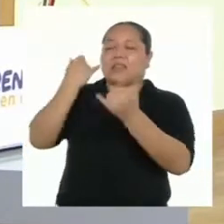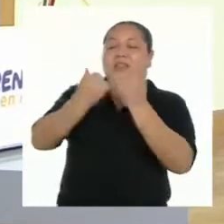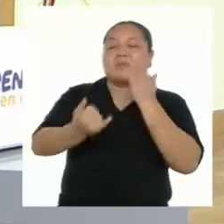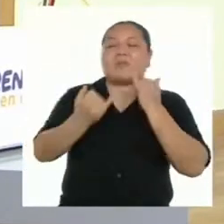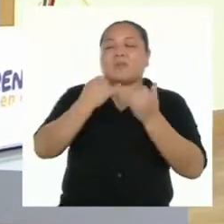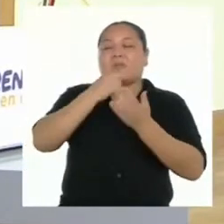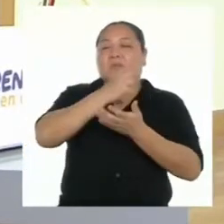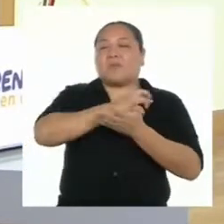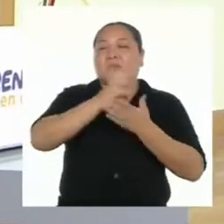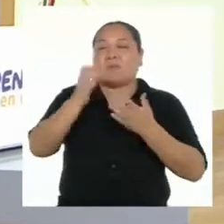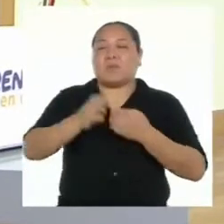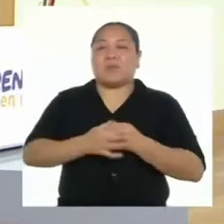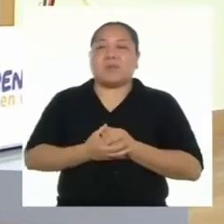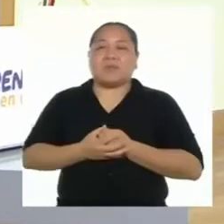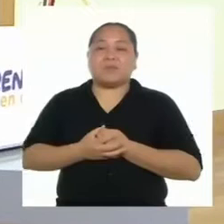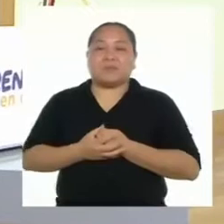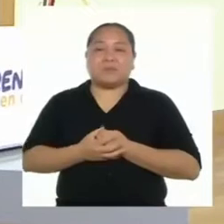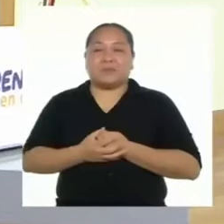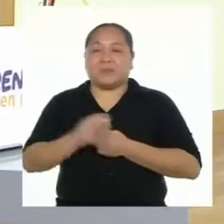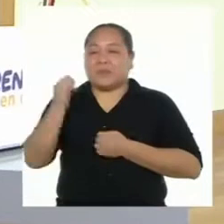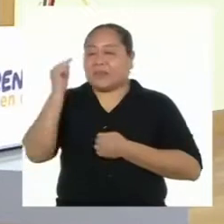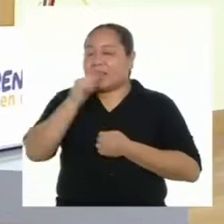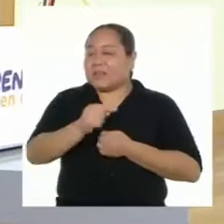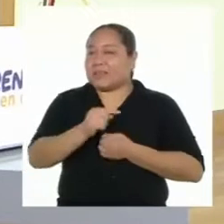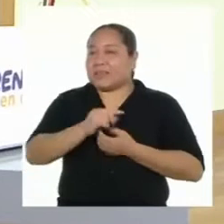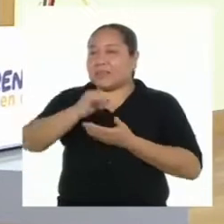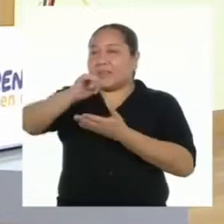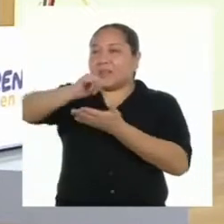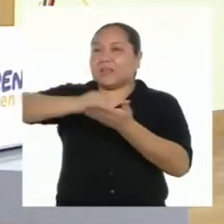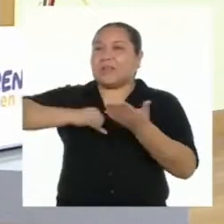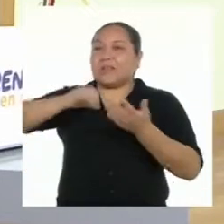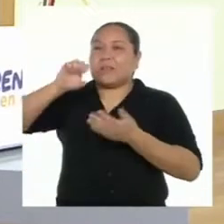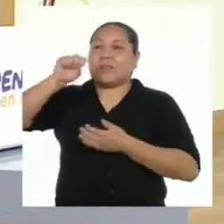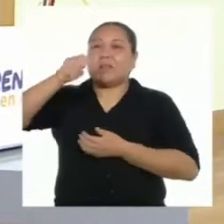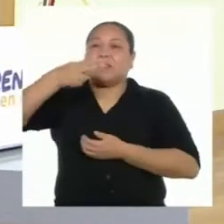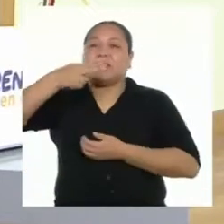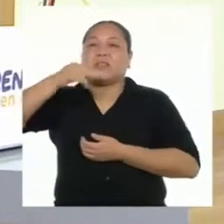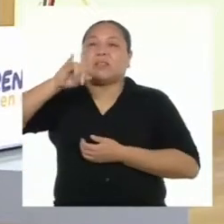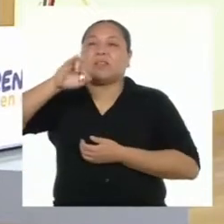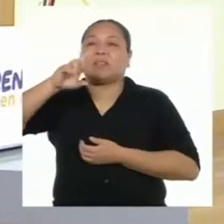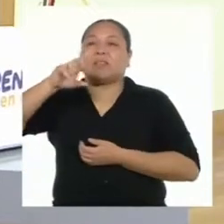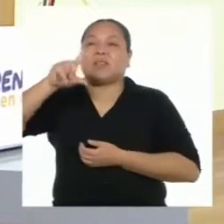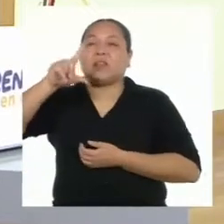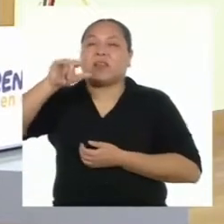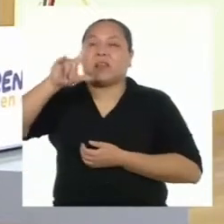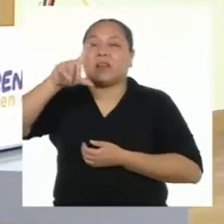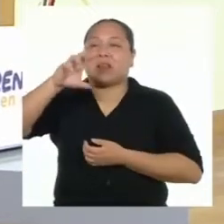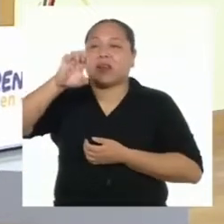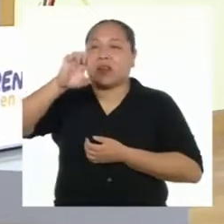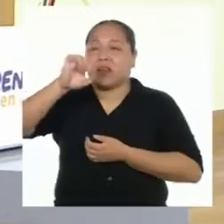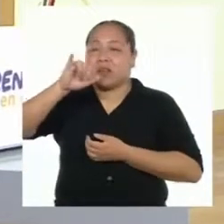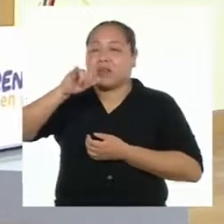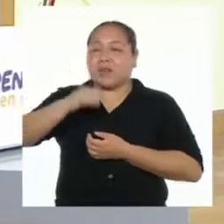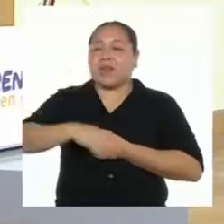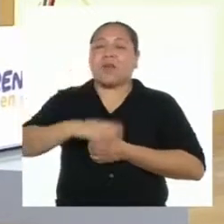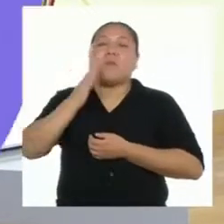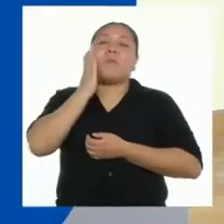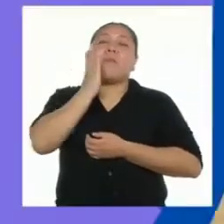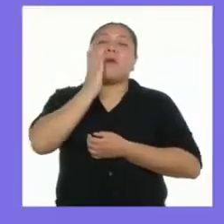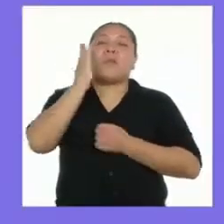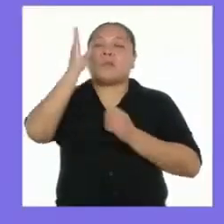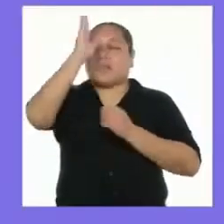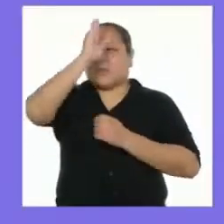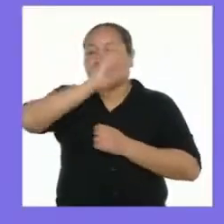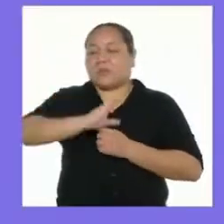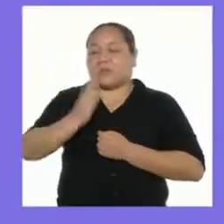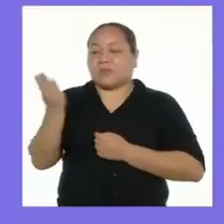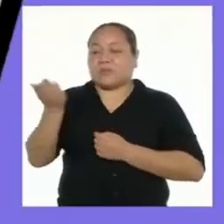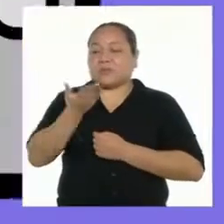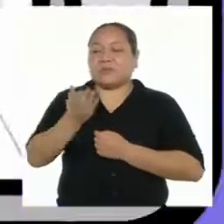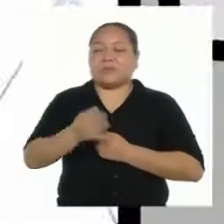de terminar el programa. Esta viene de Shirley, desde Madre de Dios.